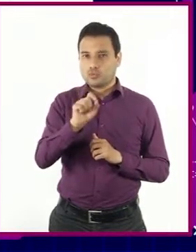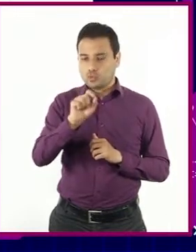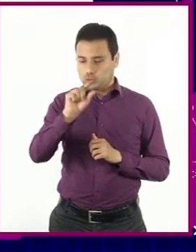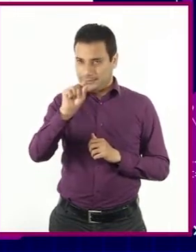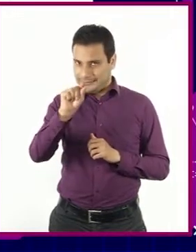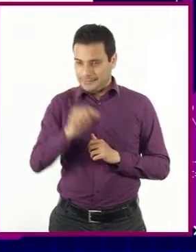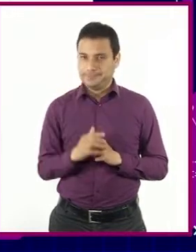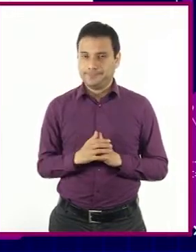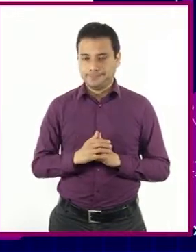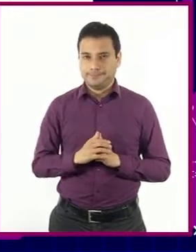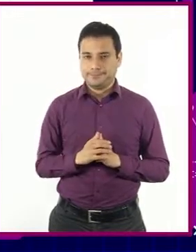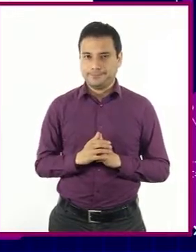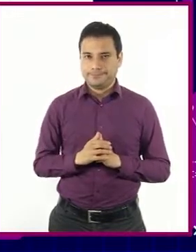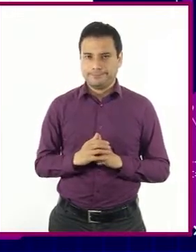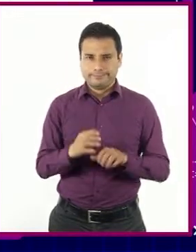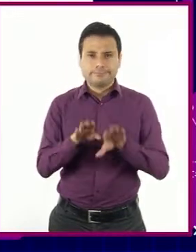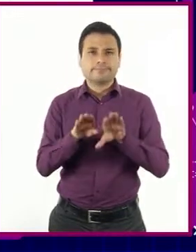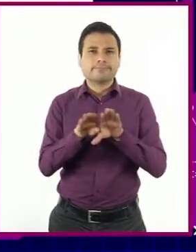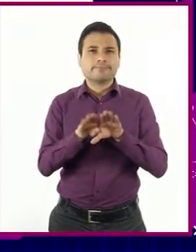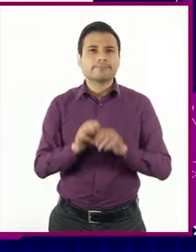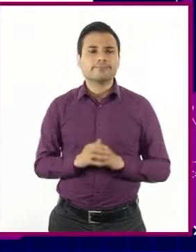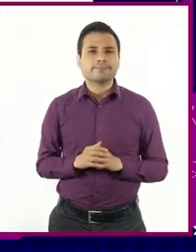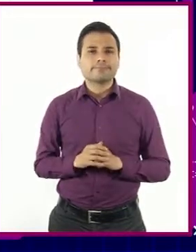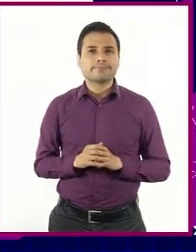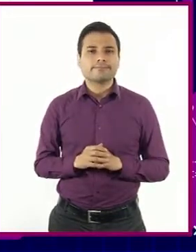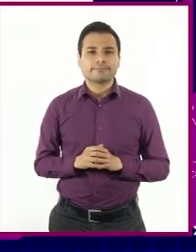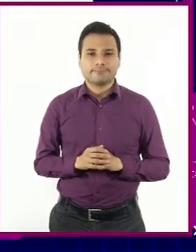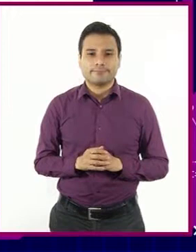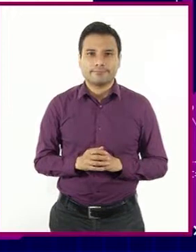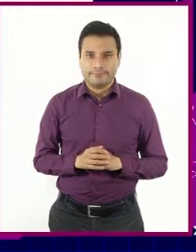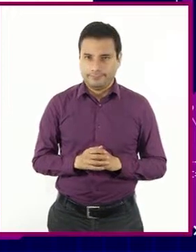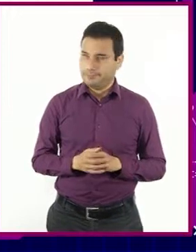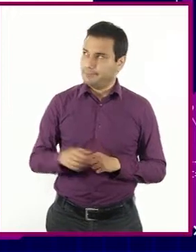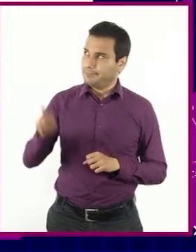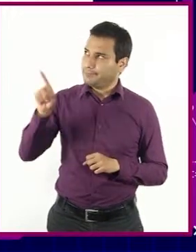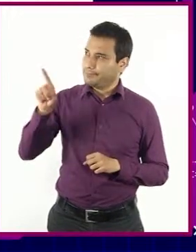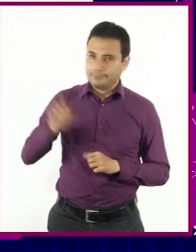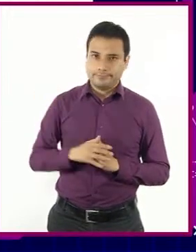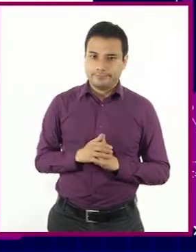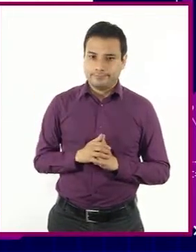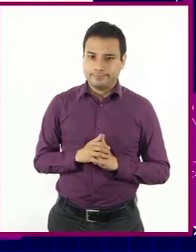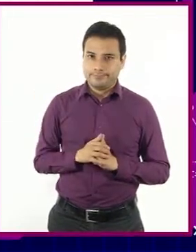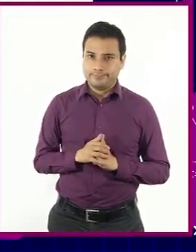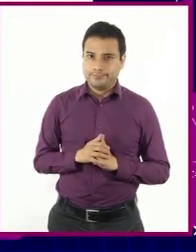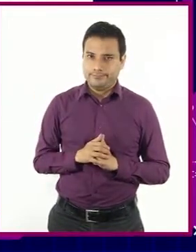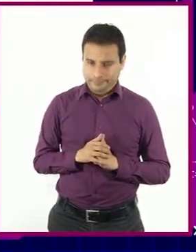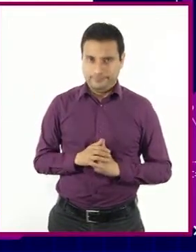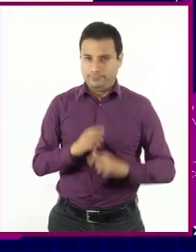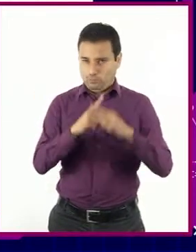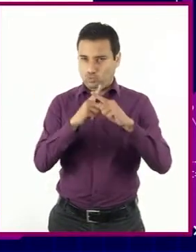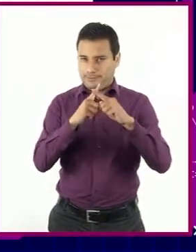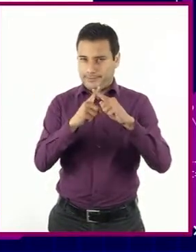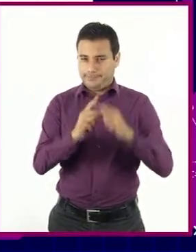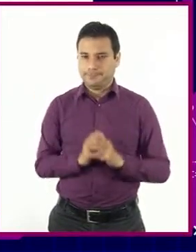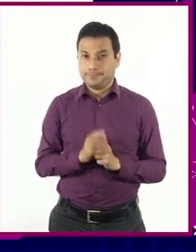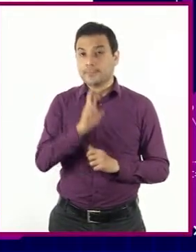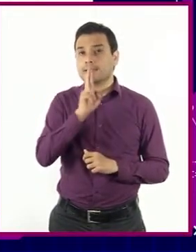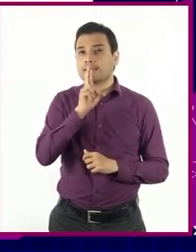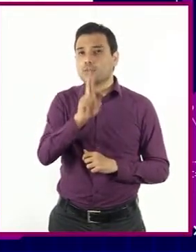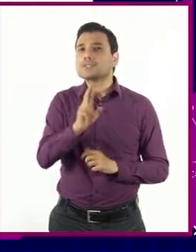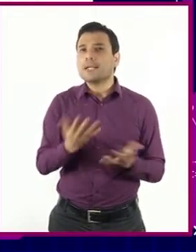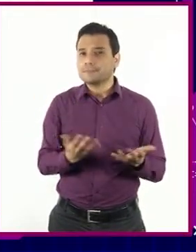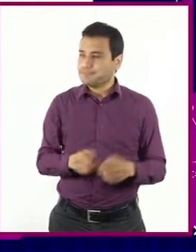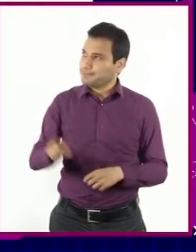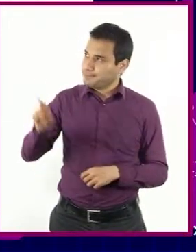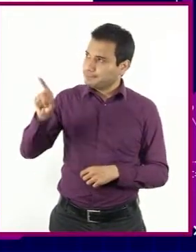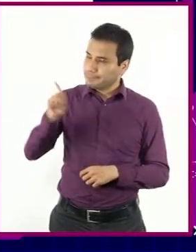348.70. Para ello, multiplicamos esta cantidad por 0.16. El resultado es